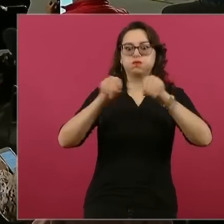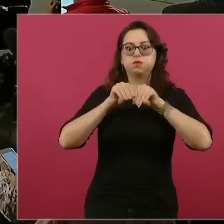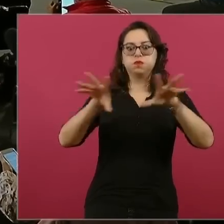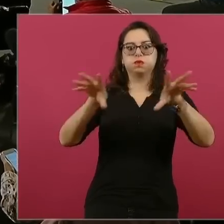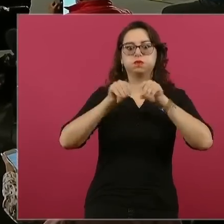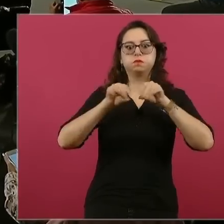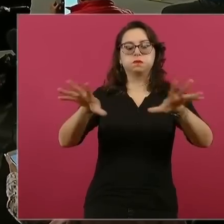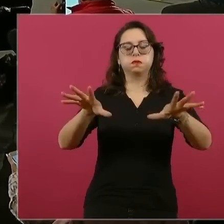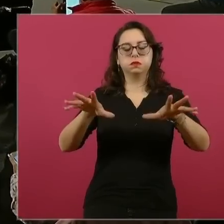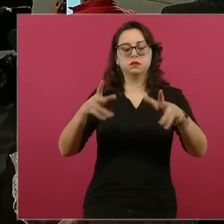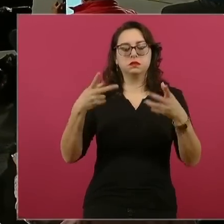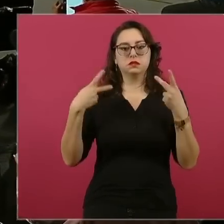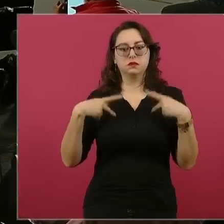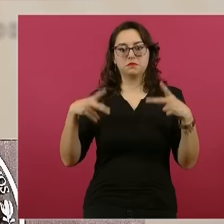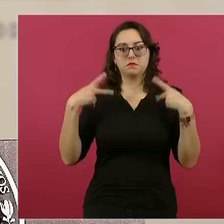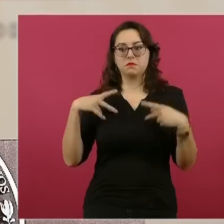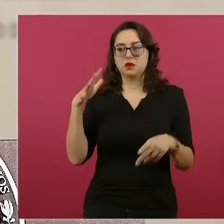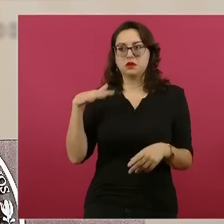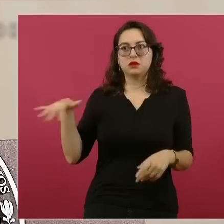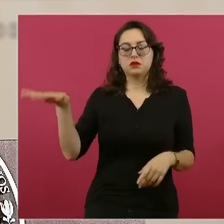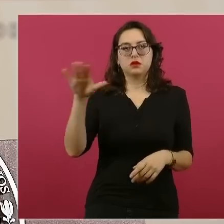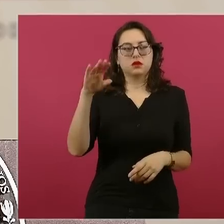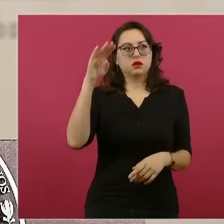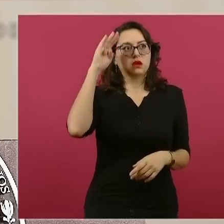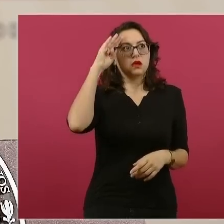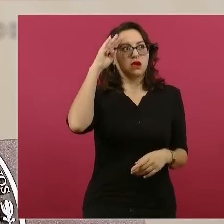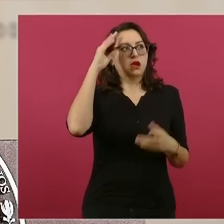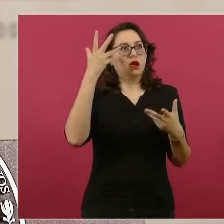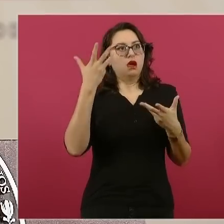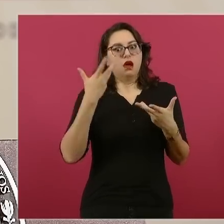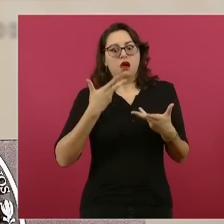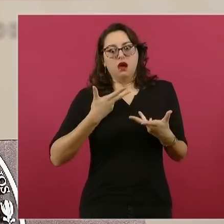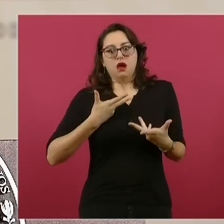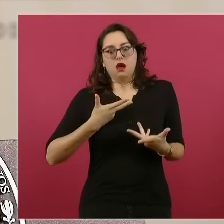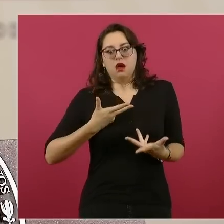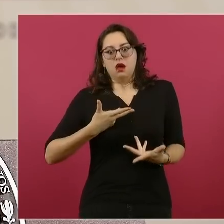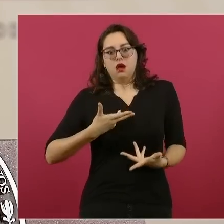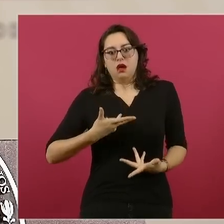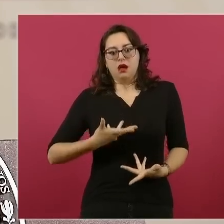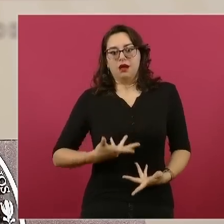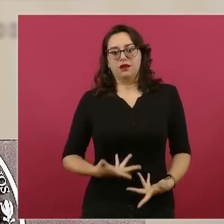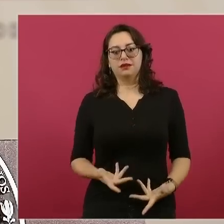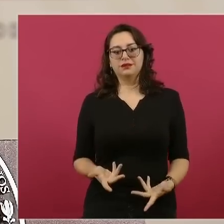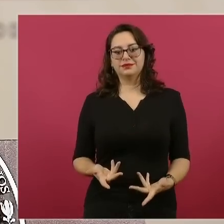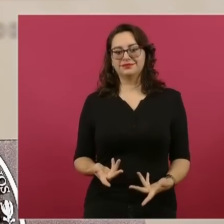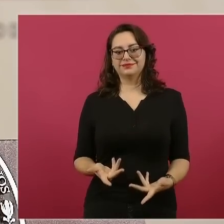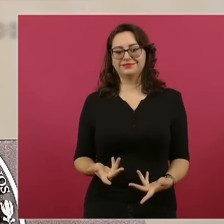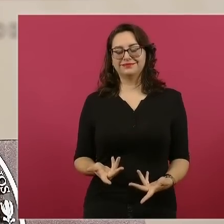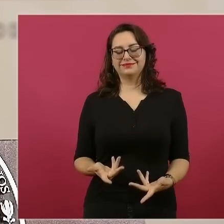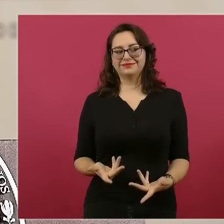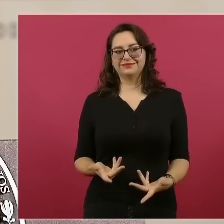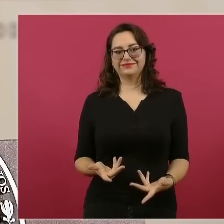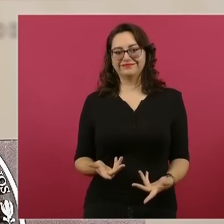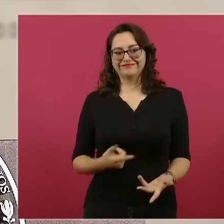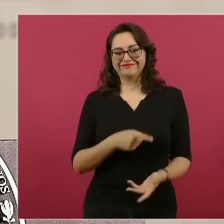que hay mucha violencia, aunque el resultado no sea